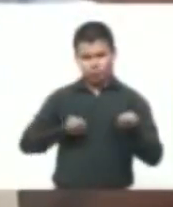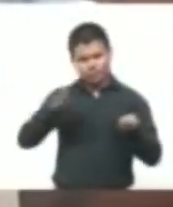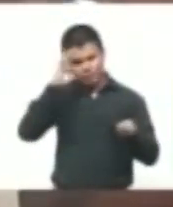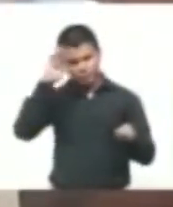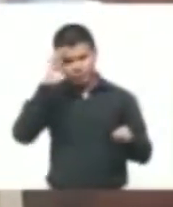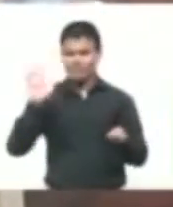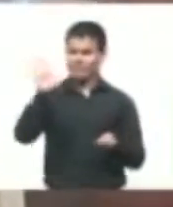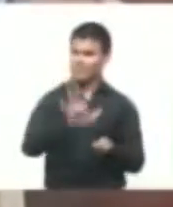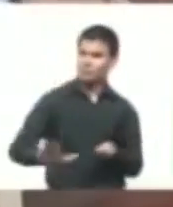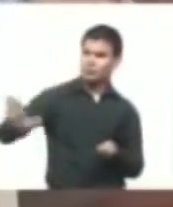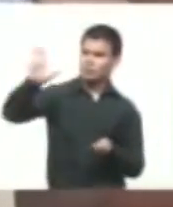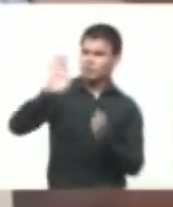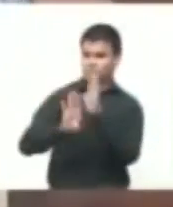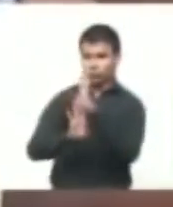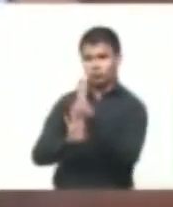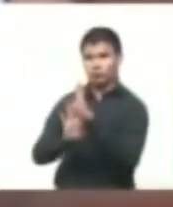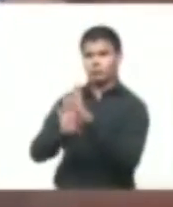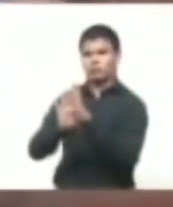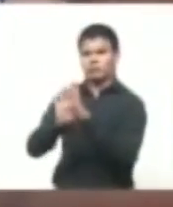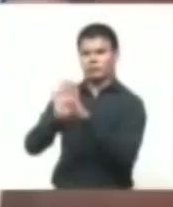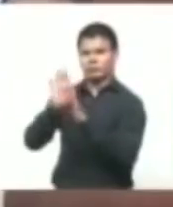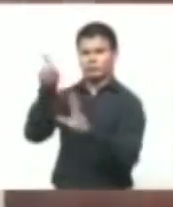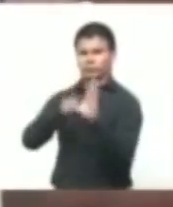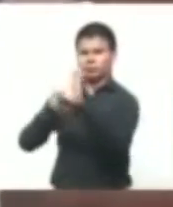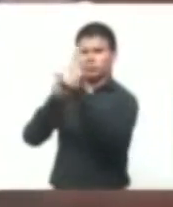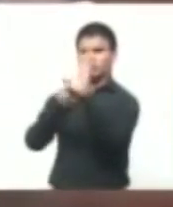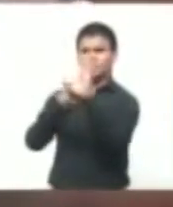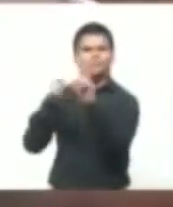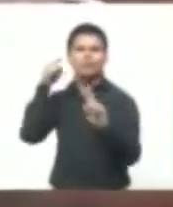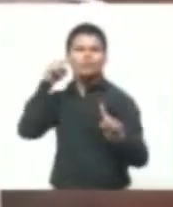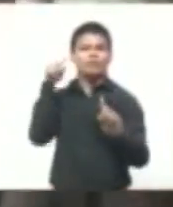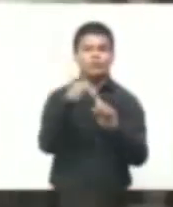salga adelante para el bienestar de